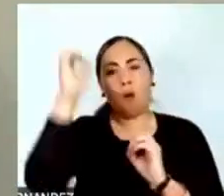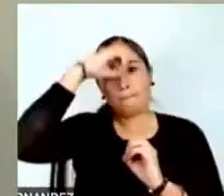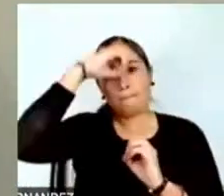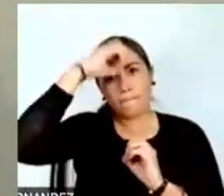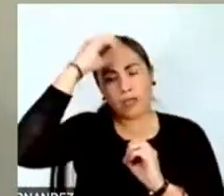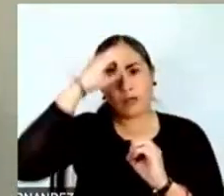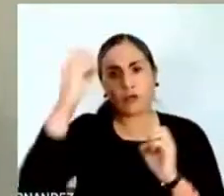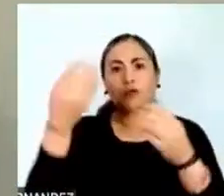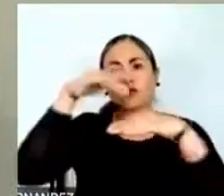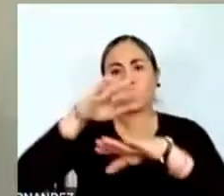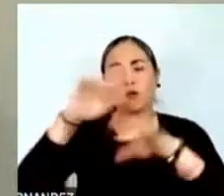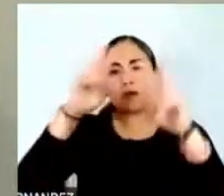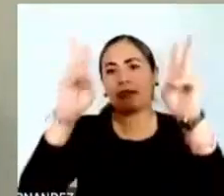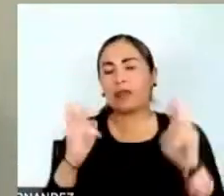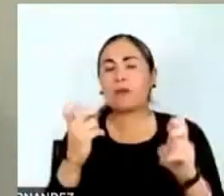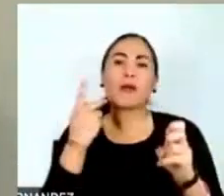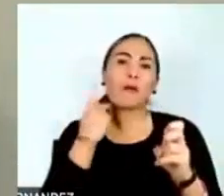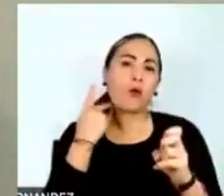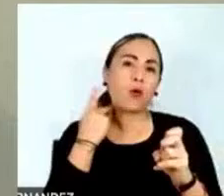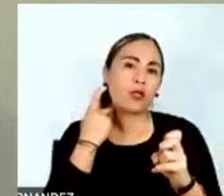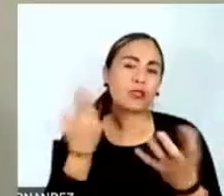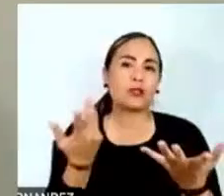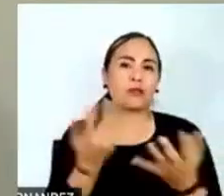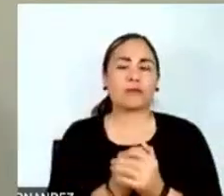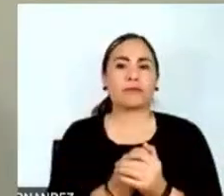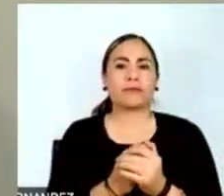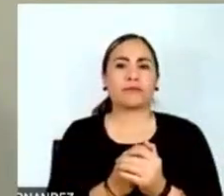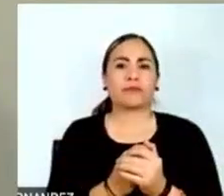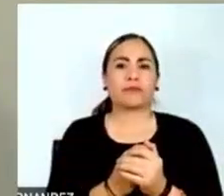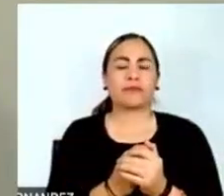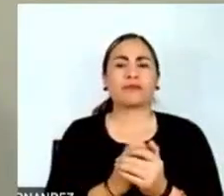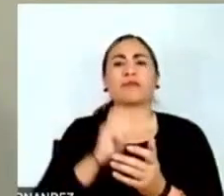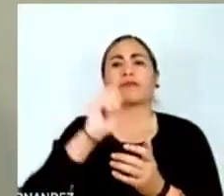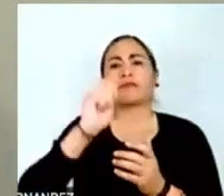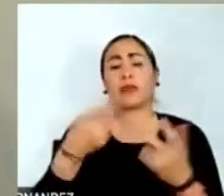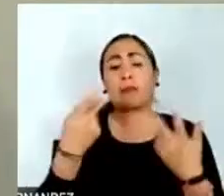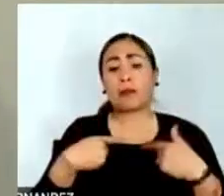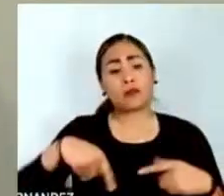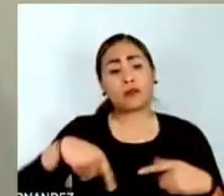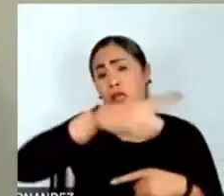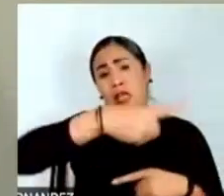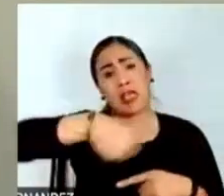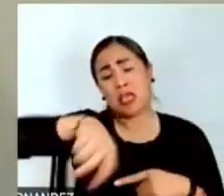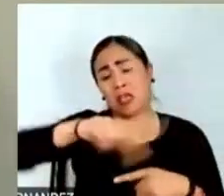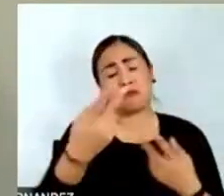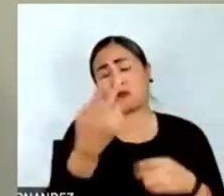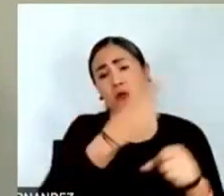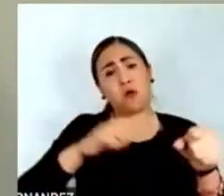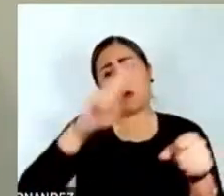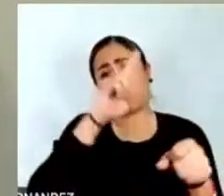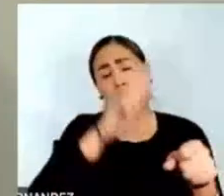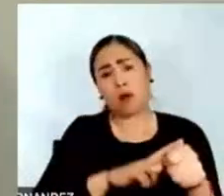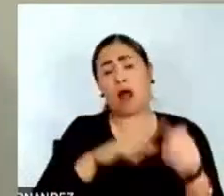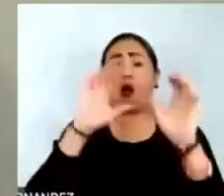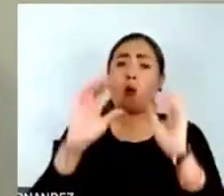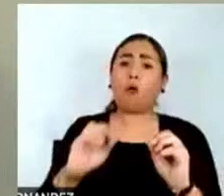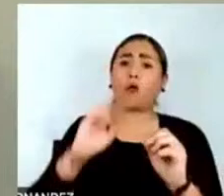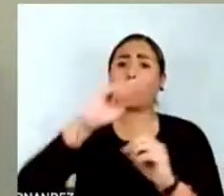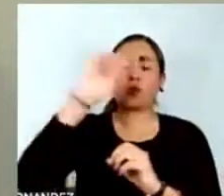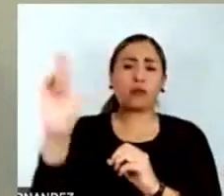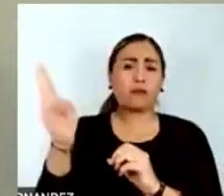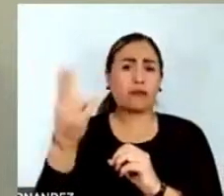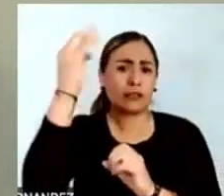como meros ciudadanos particulares o, por ejemplo, en el medio académico, en donde en una